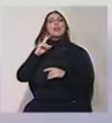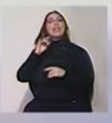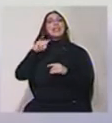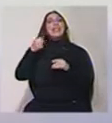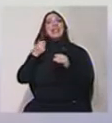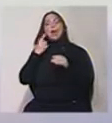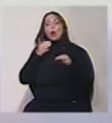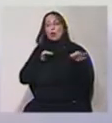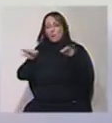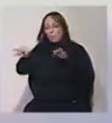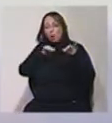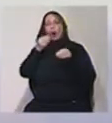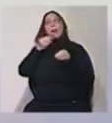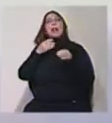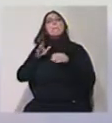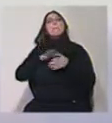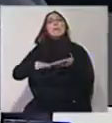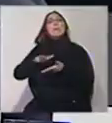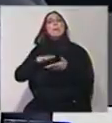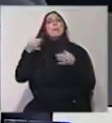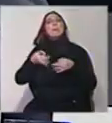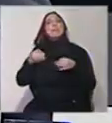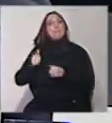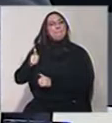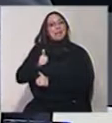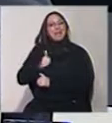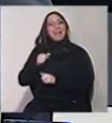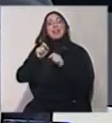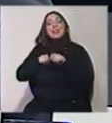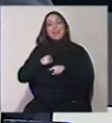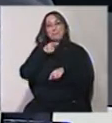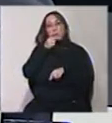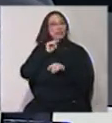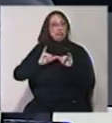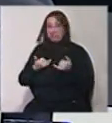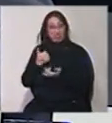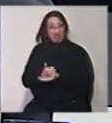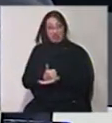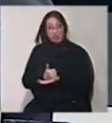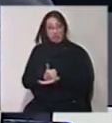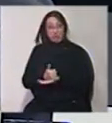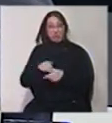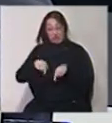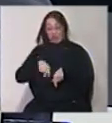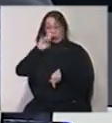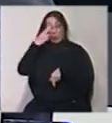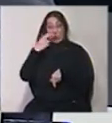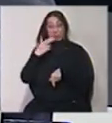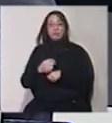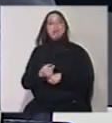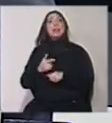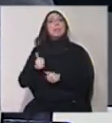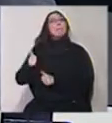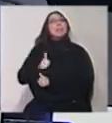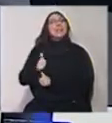los movimientos de los grupos especiales militarizados de la policía. Ya lo tenemos en el Uruguay. La